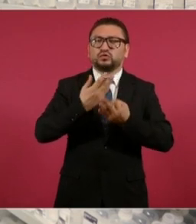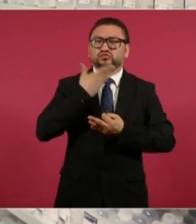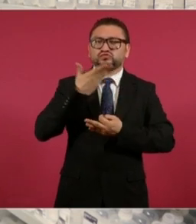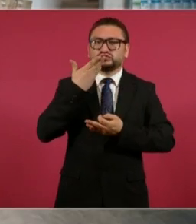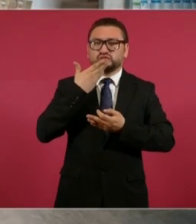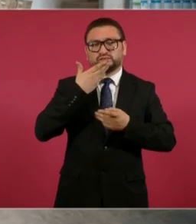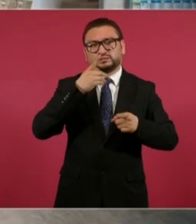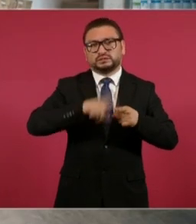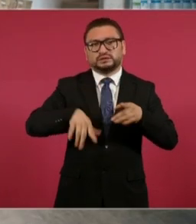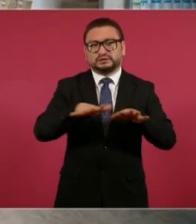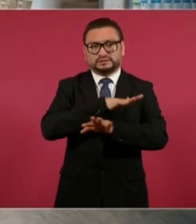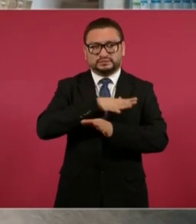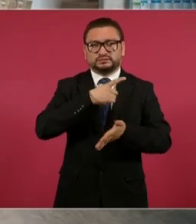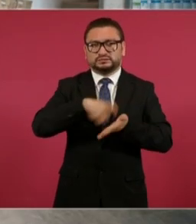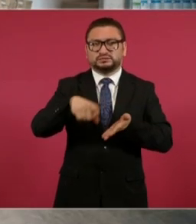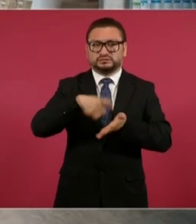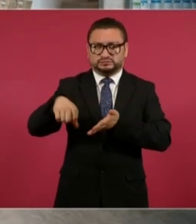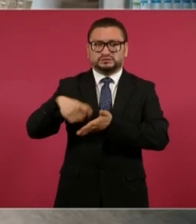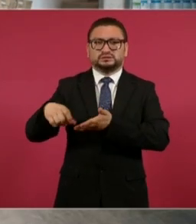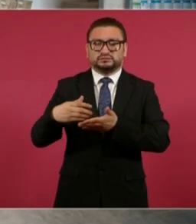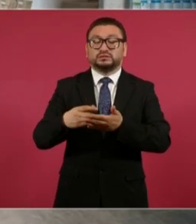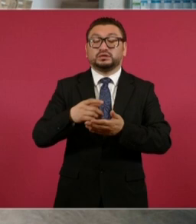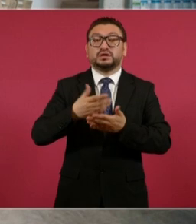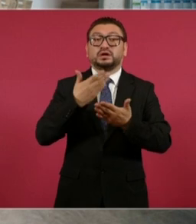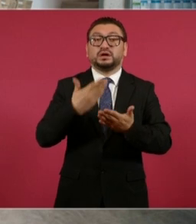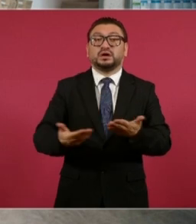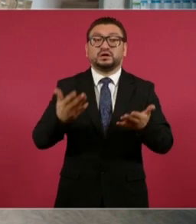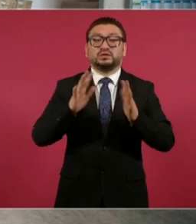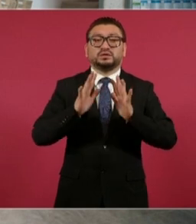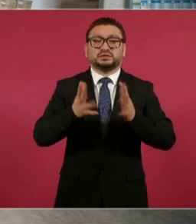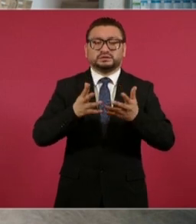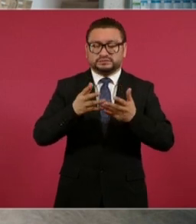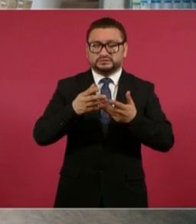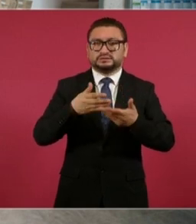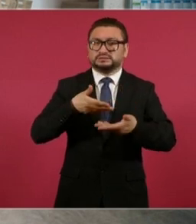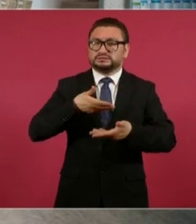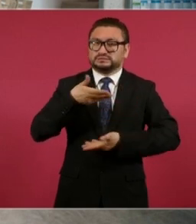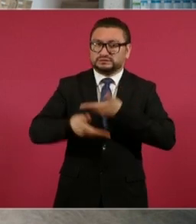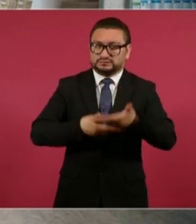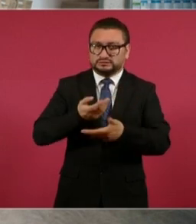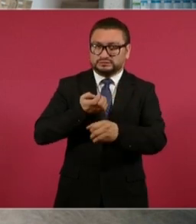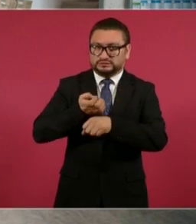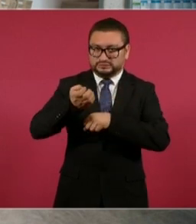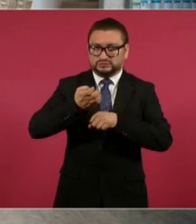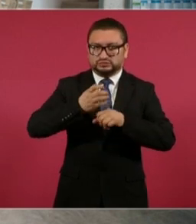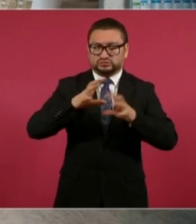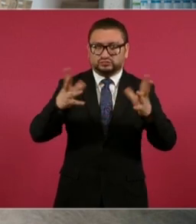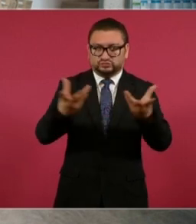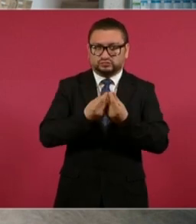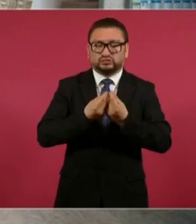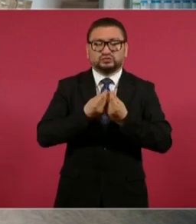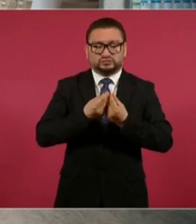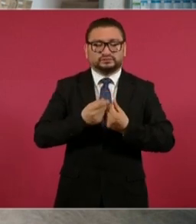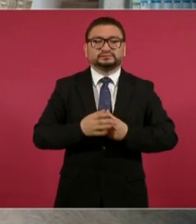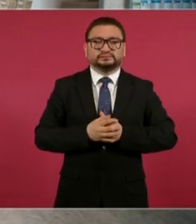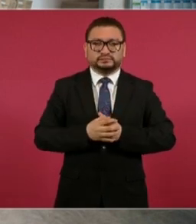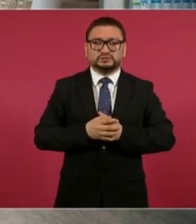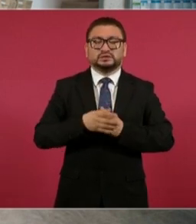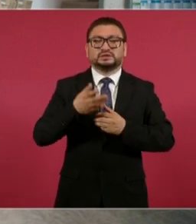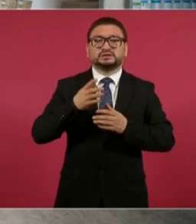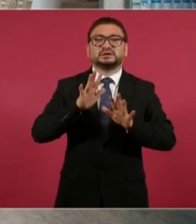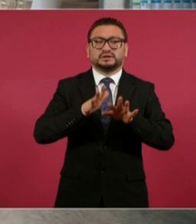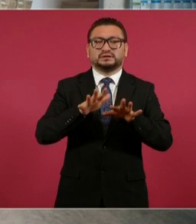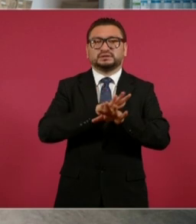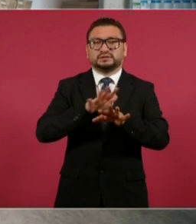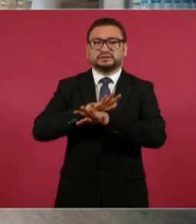compra los eh a la hora de incorporar a los servicios estatales de salud que ya estaban pasando al Ims